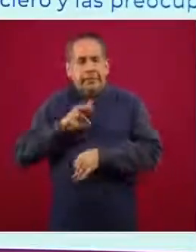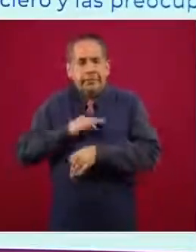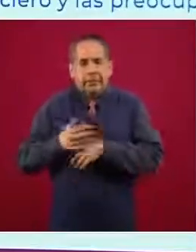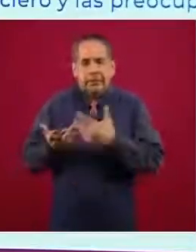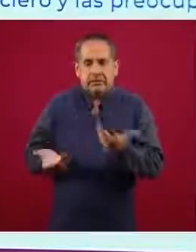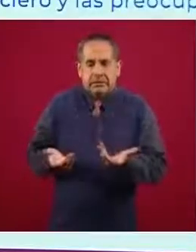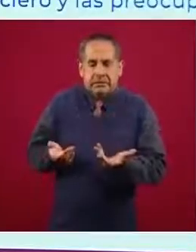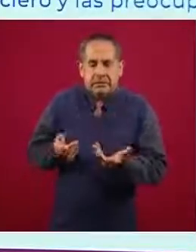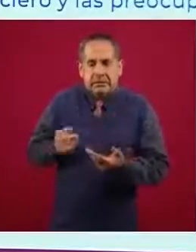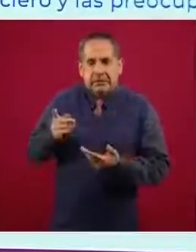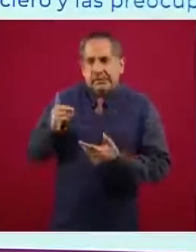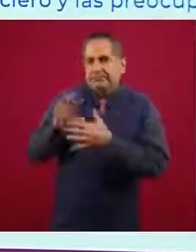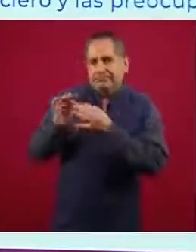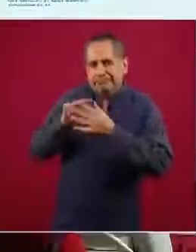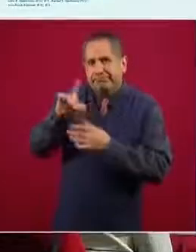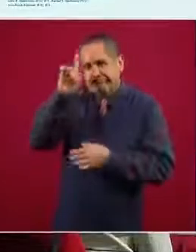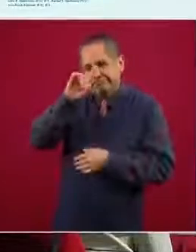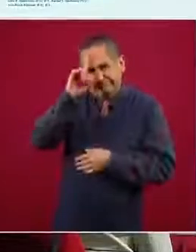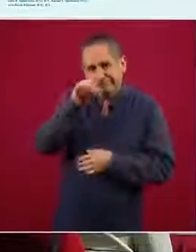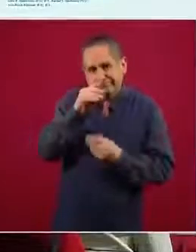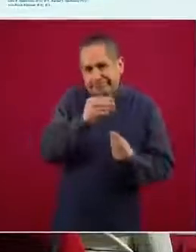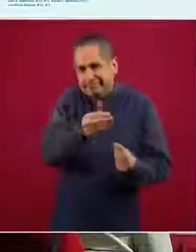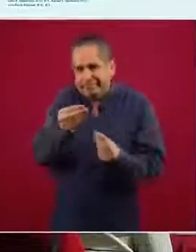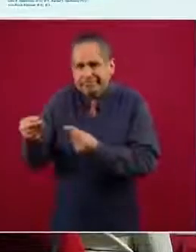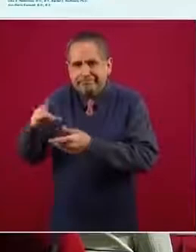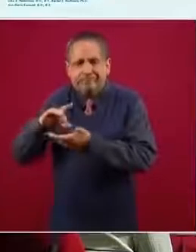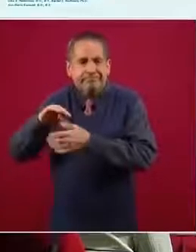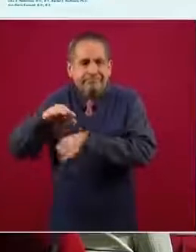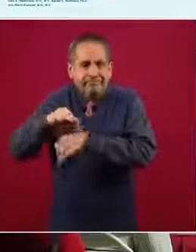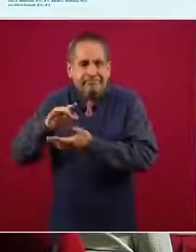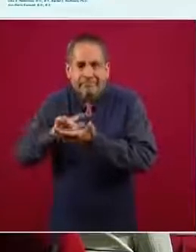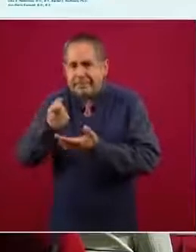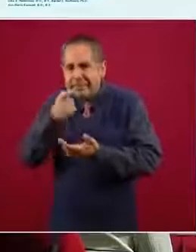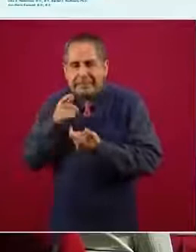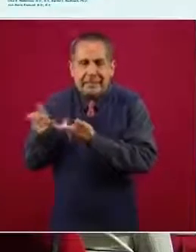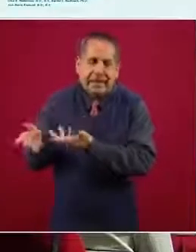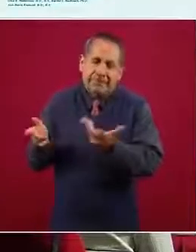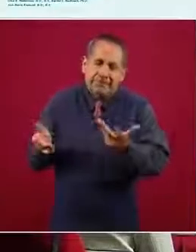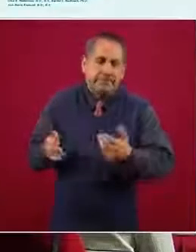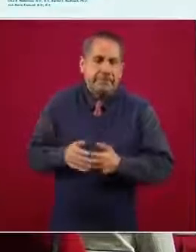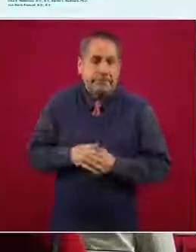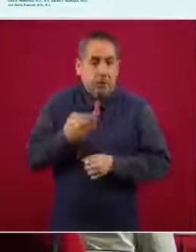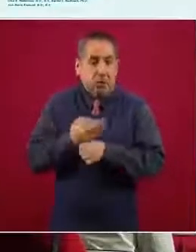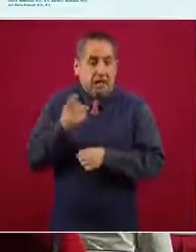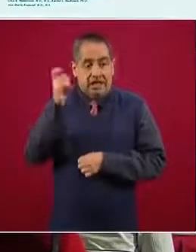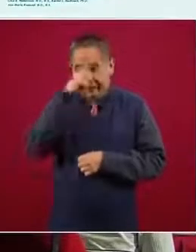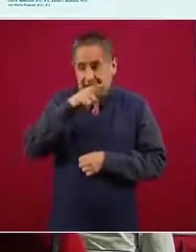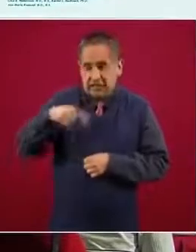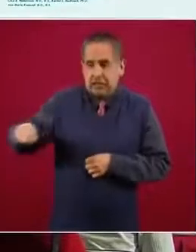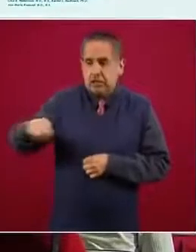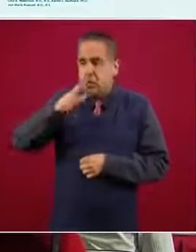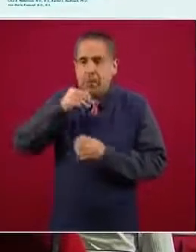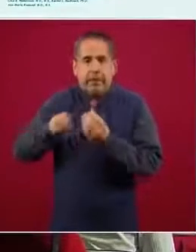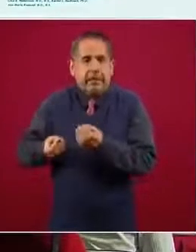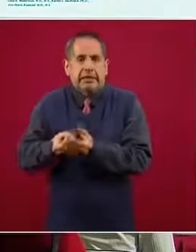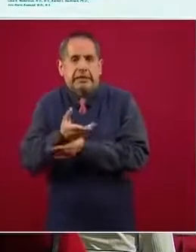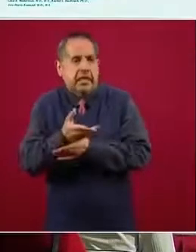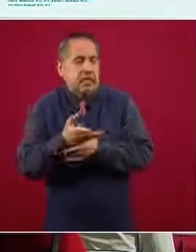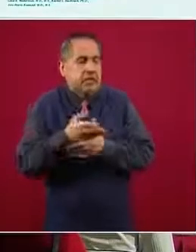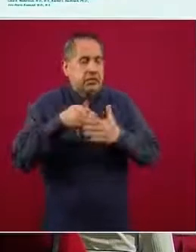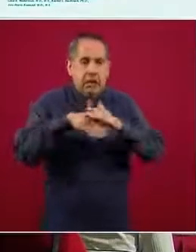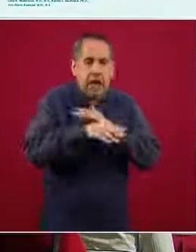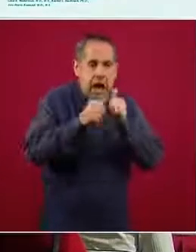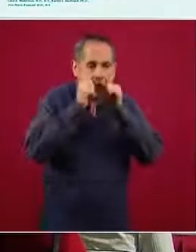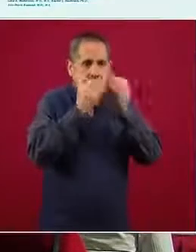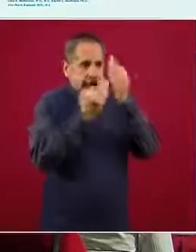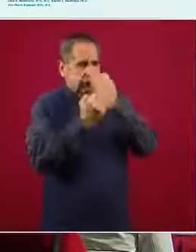de las recomendaciones que se han hecho frecuentemente. Y es difícil por este mismo motivo, por poder salir el acceso a la